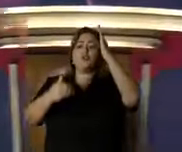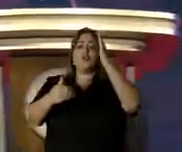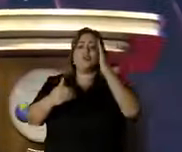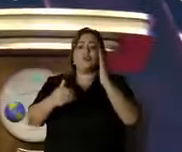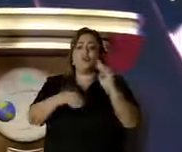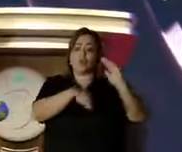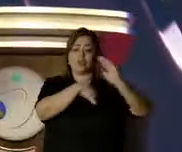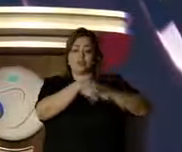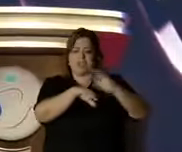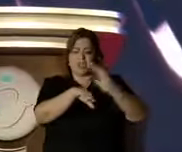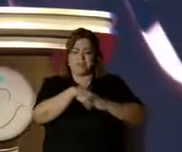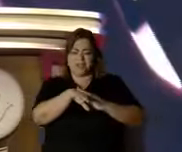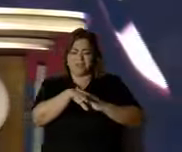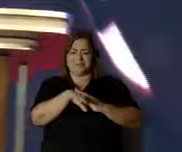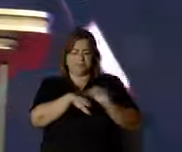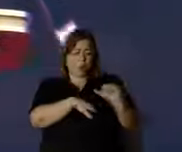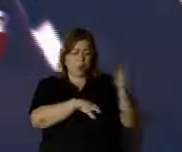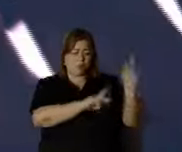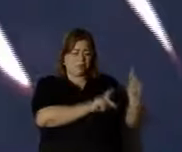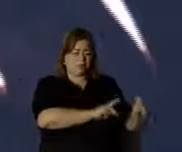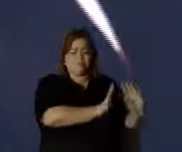hacer. Déjale lo otro a Dios.